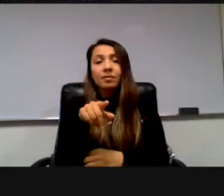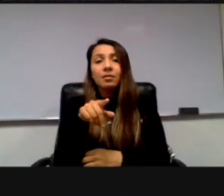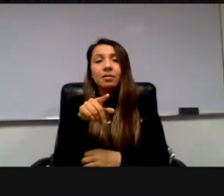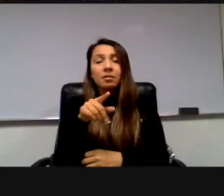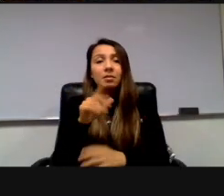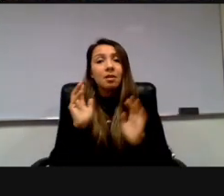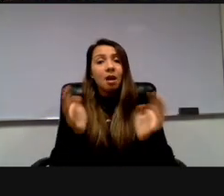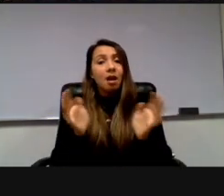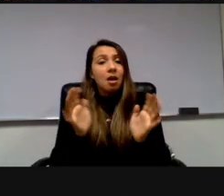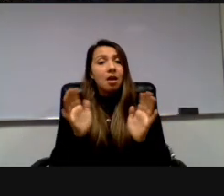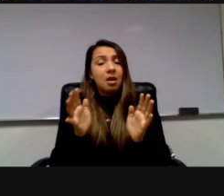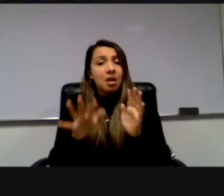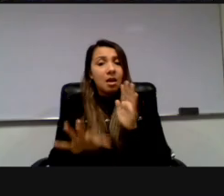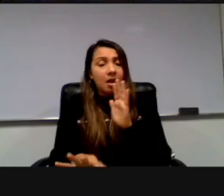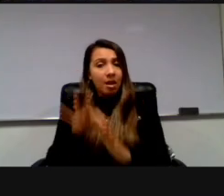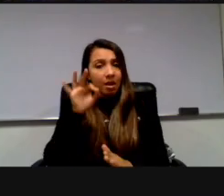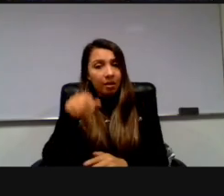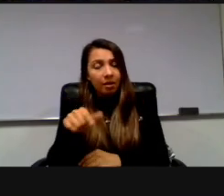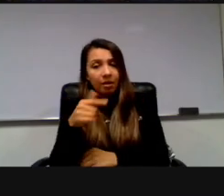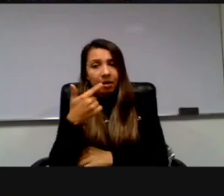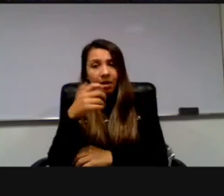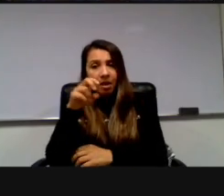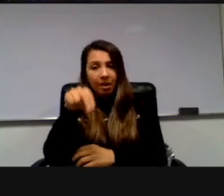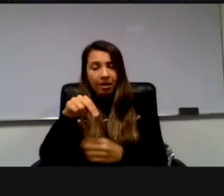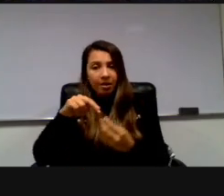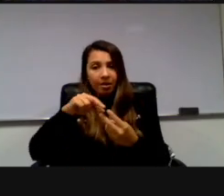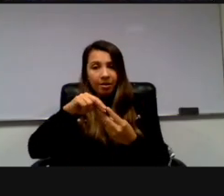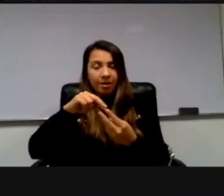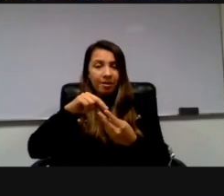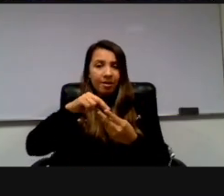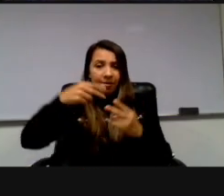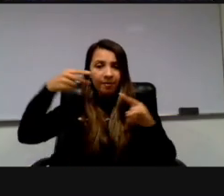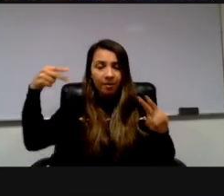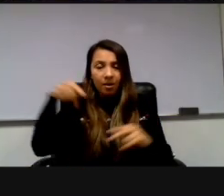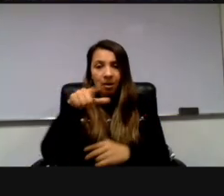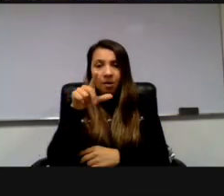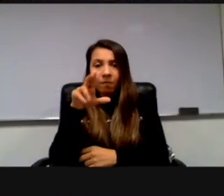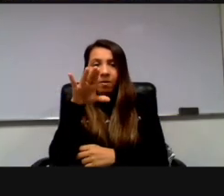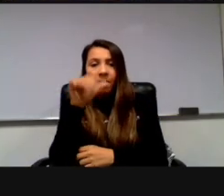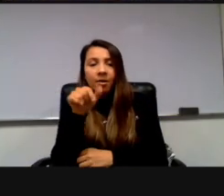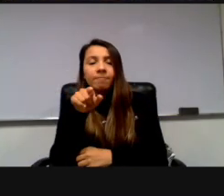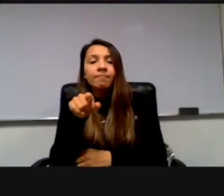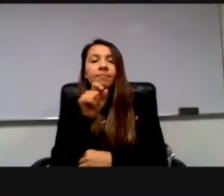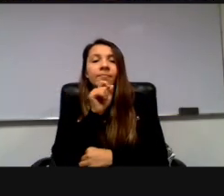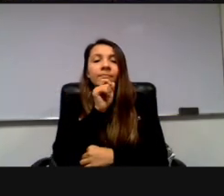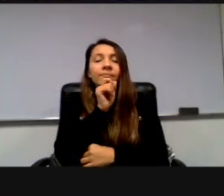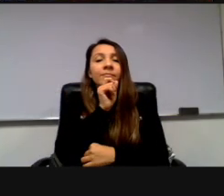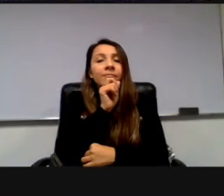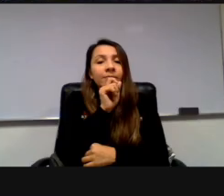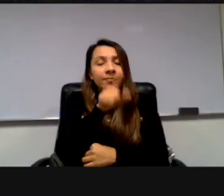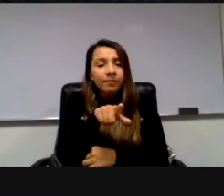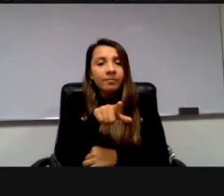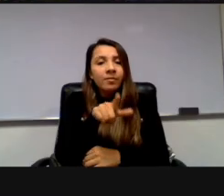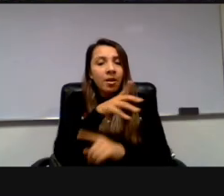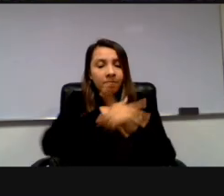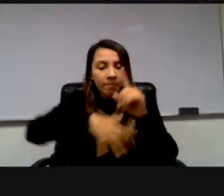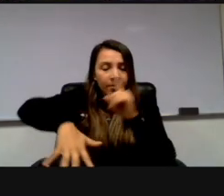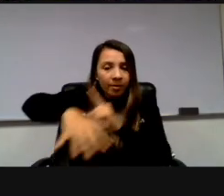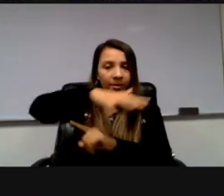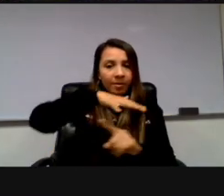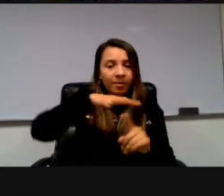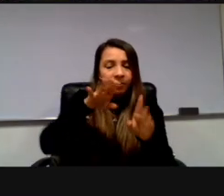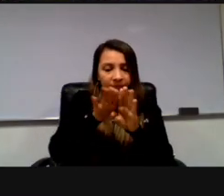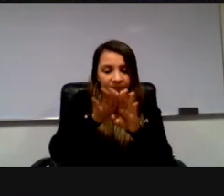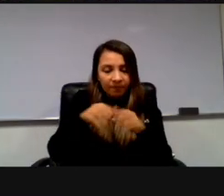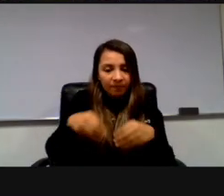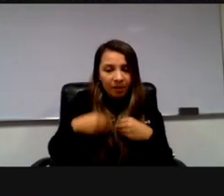podido reconstruir no nada más los genes que tenía Luca, sino que también habían podido inferir el ambiente en el cual vivía